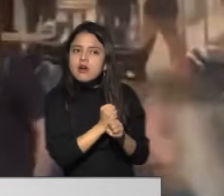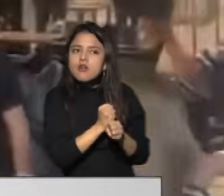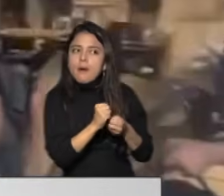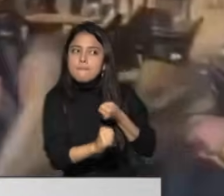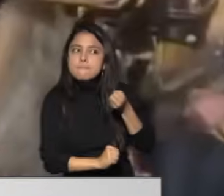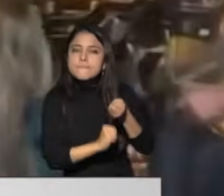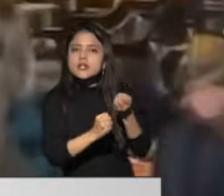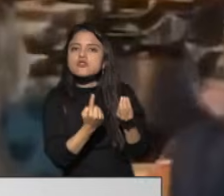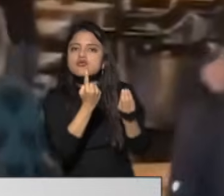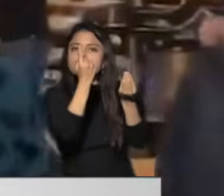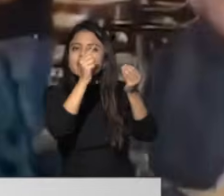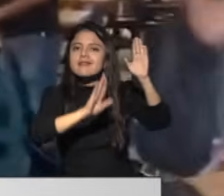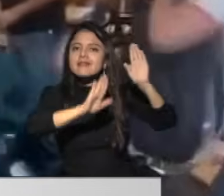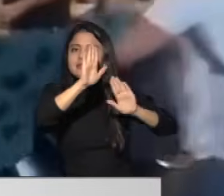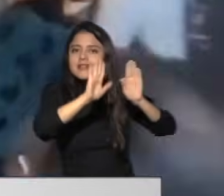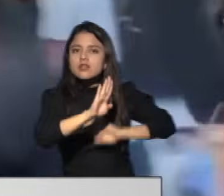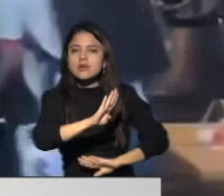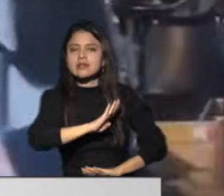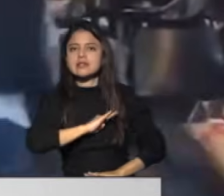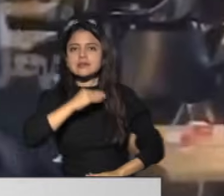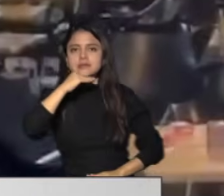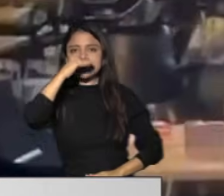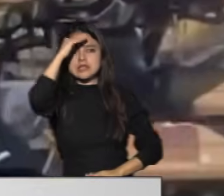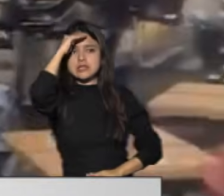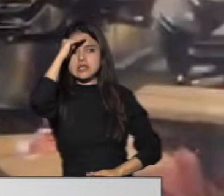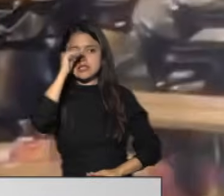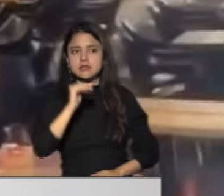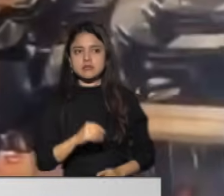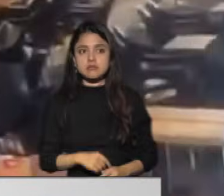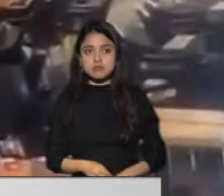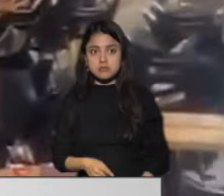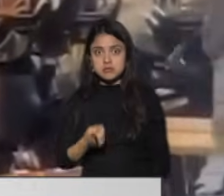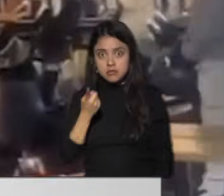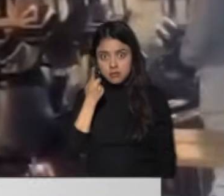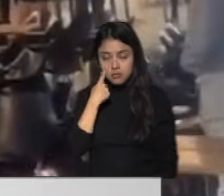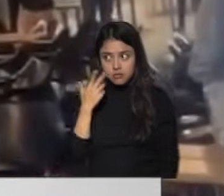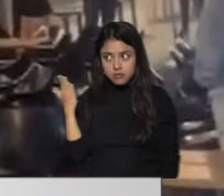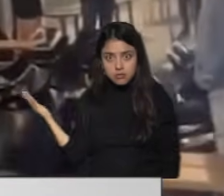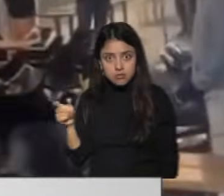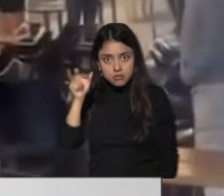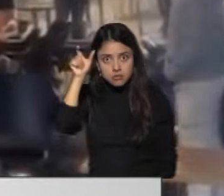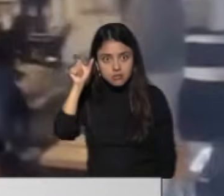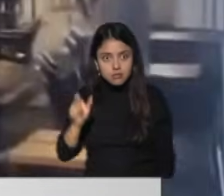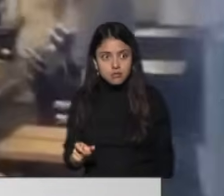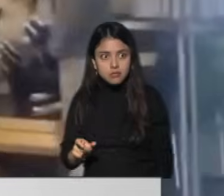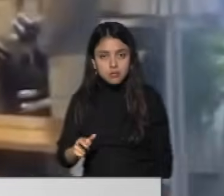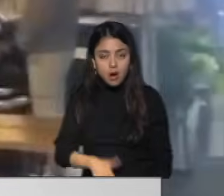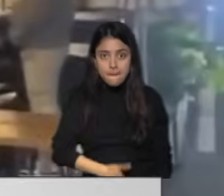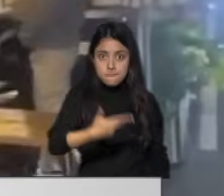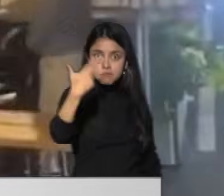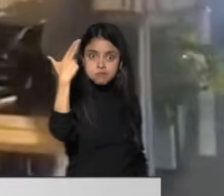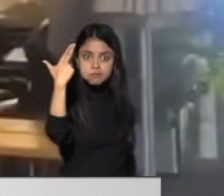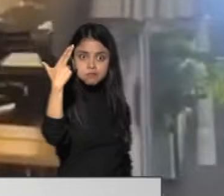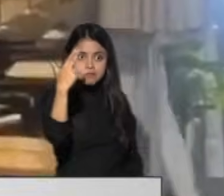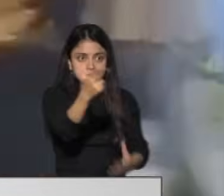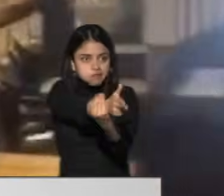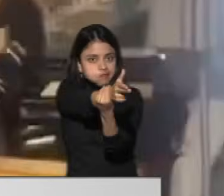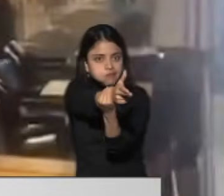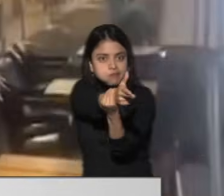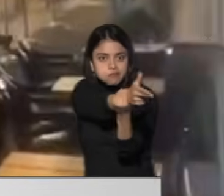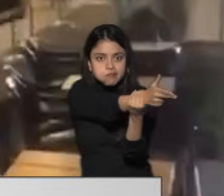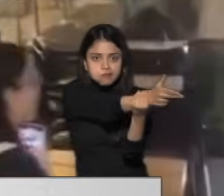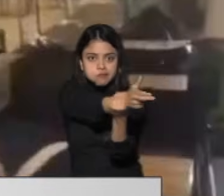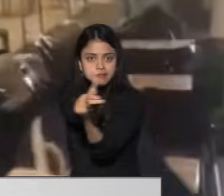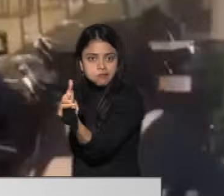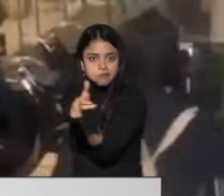a un grupo numeroso de personas que se va a los golpes e incluso una persona que saca un arma de fuego. Estamos, por